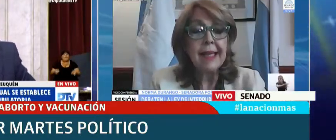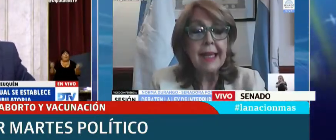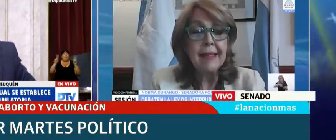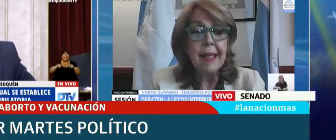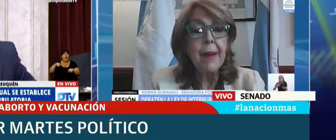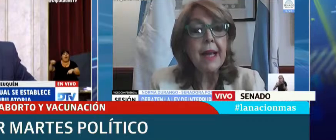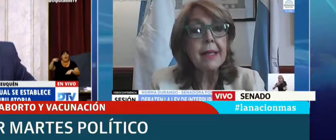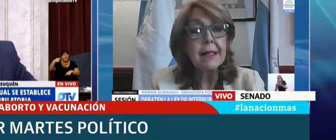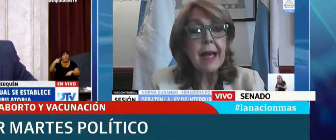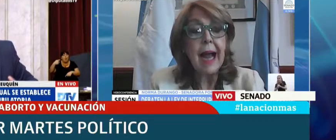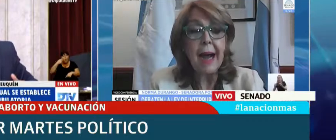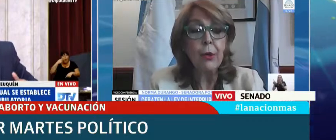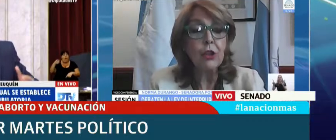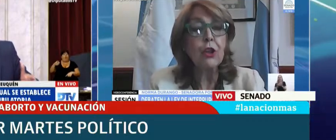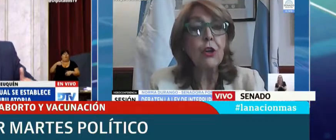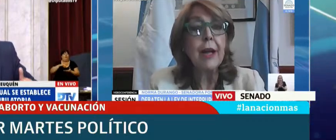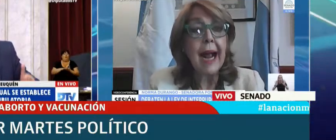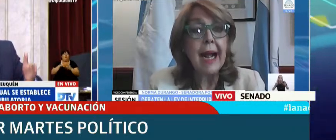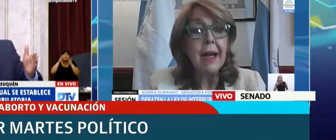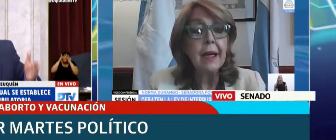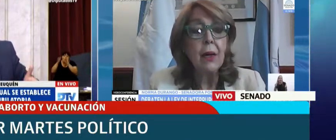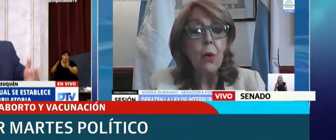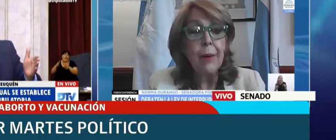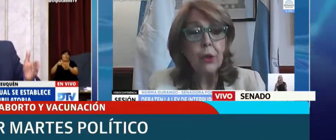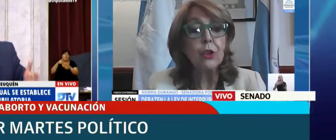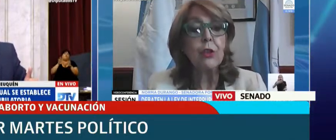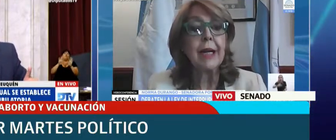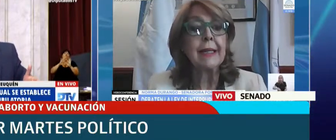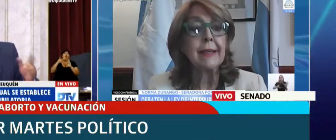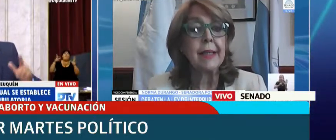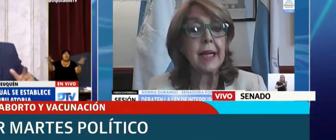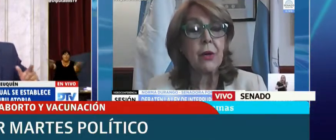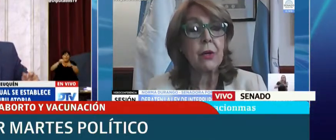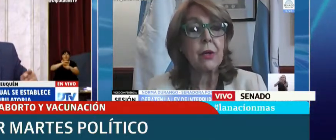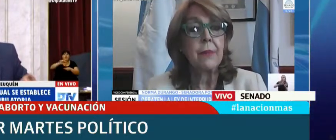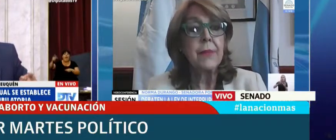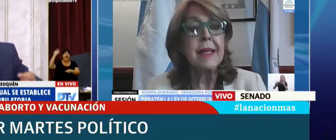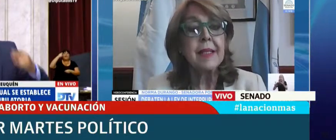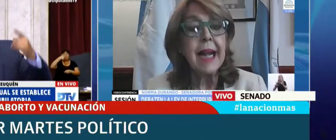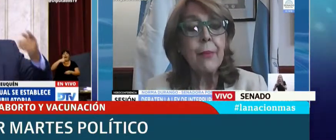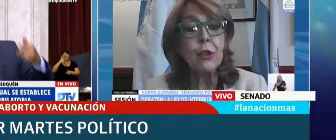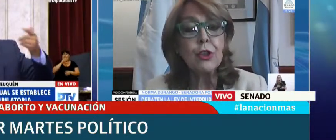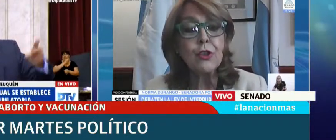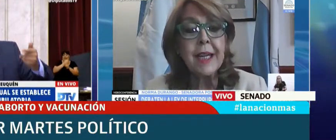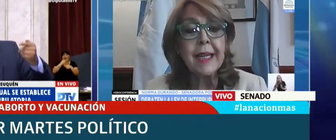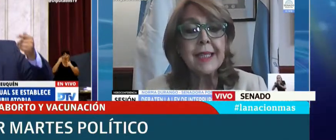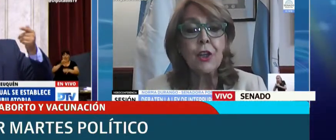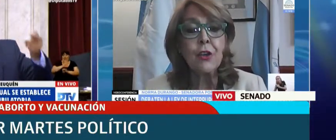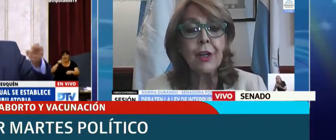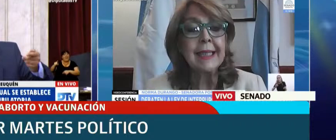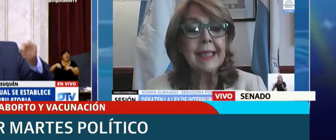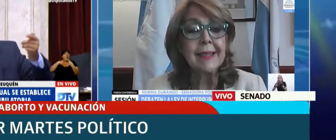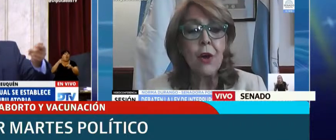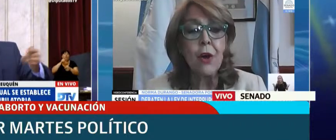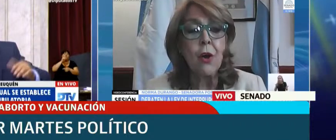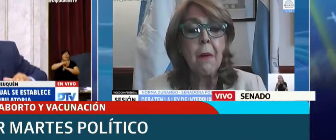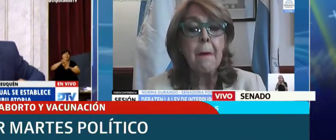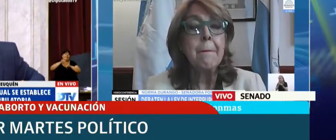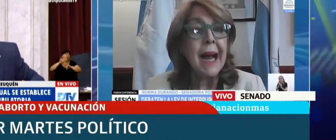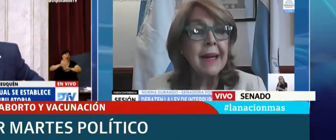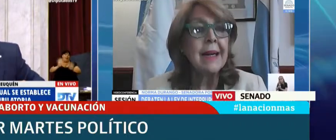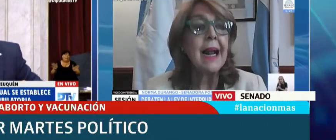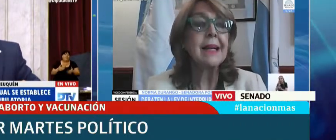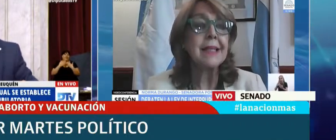poco tiempo cuando una funcionaria de segundo nivel planteó la idea y la mandó a frenar es decir que acá también juega la interna chiquita después